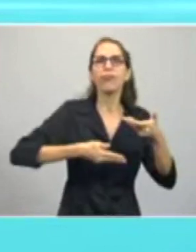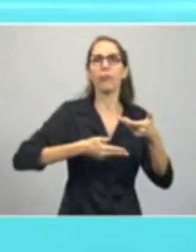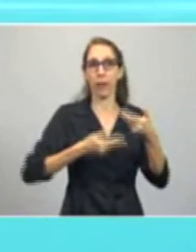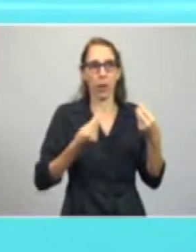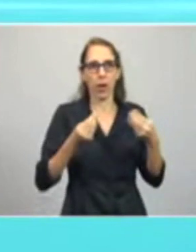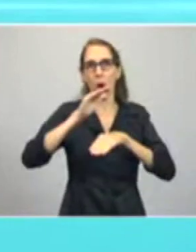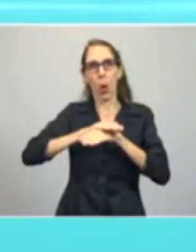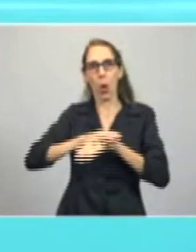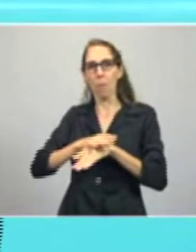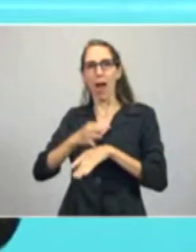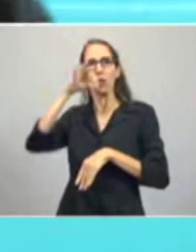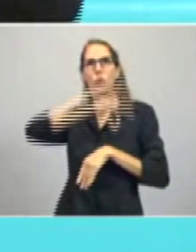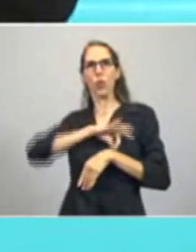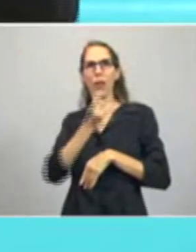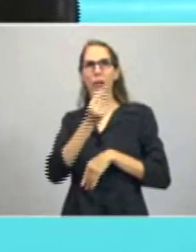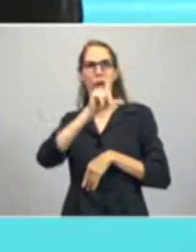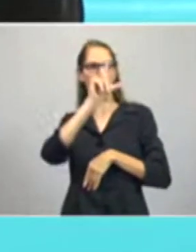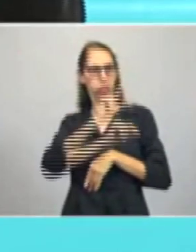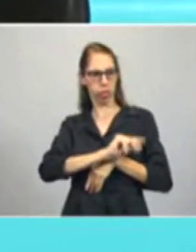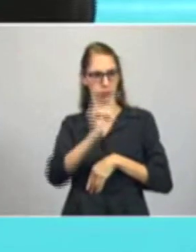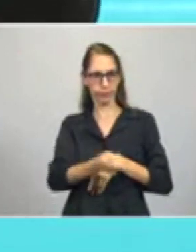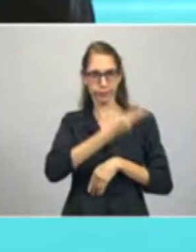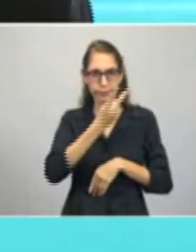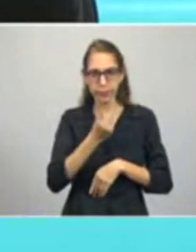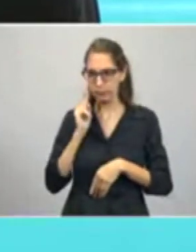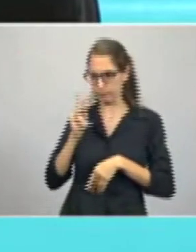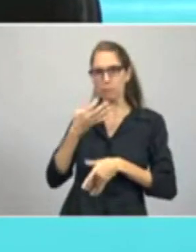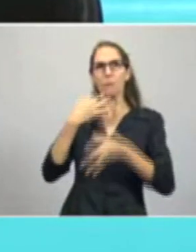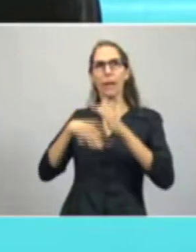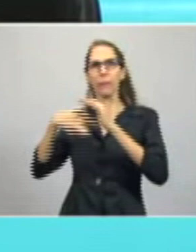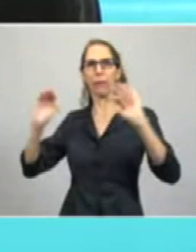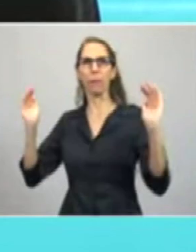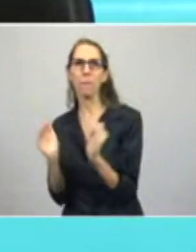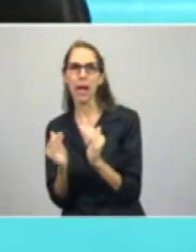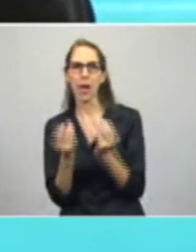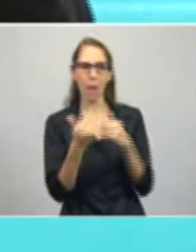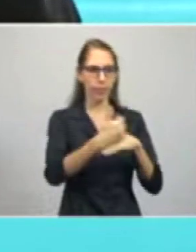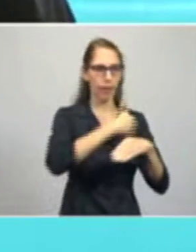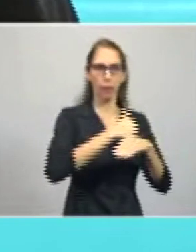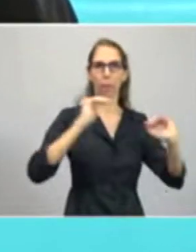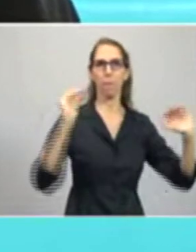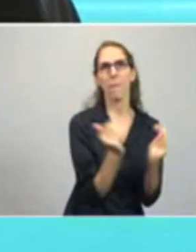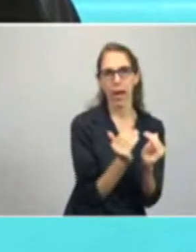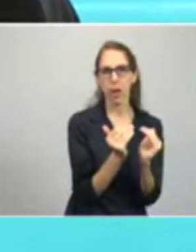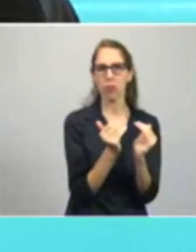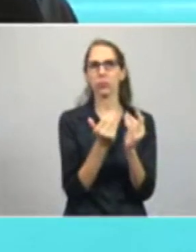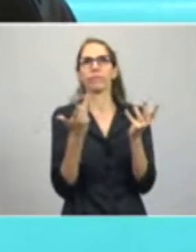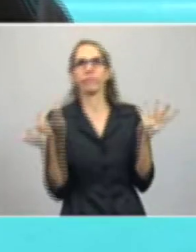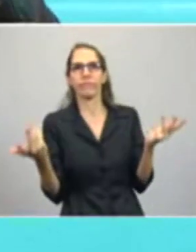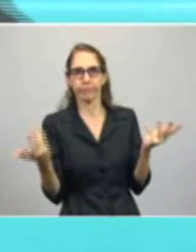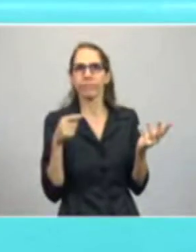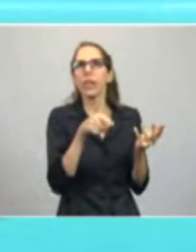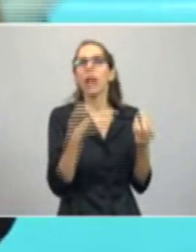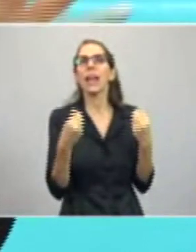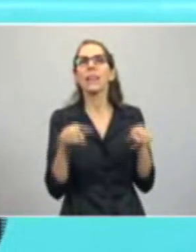salarios como siempre ocurre ven caer sus ventas, ven caer sus ingresos y entonces esto desemboca en lo que se está viendo una